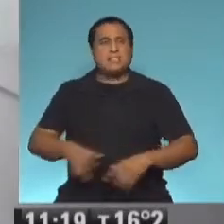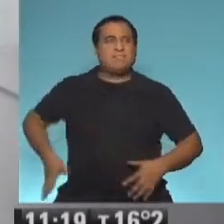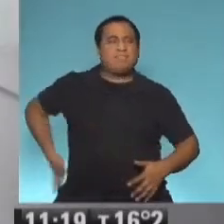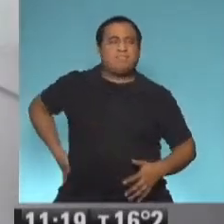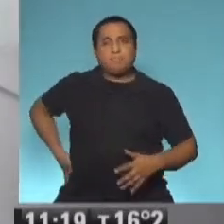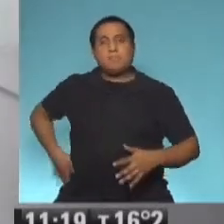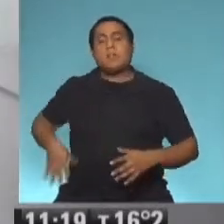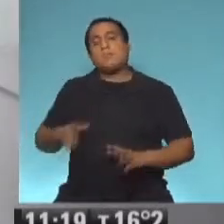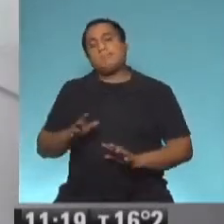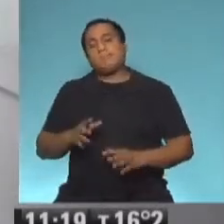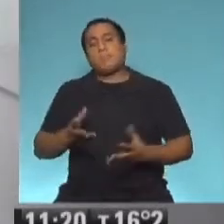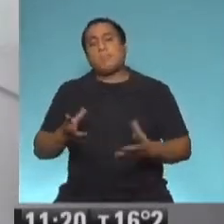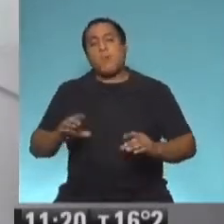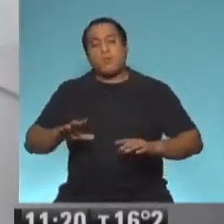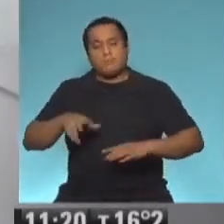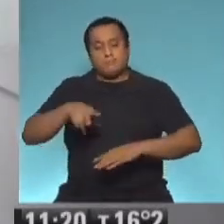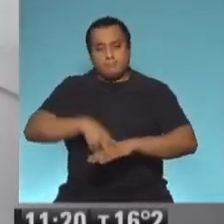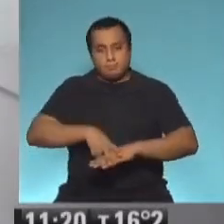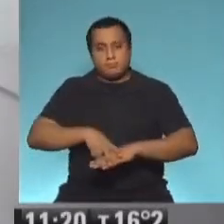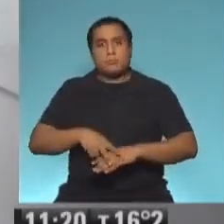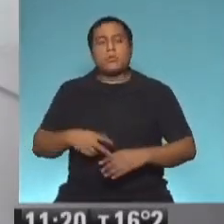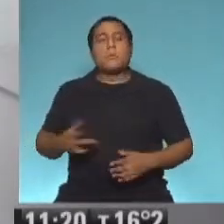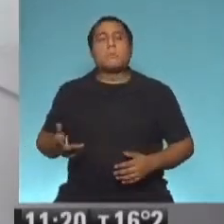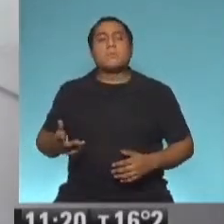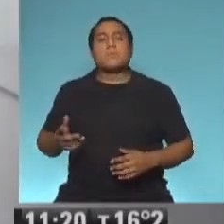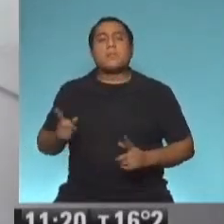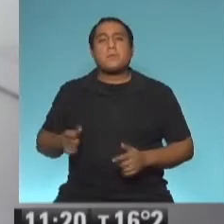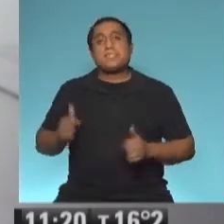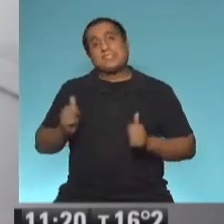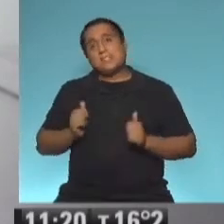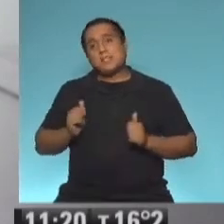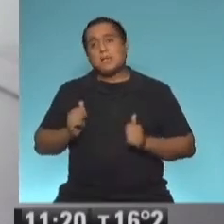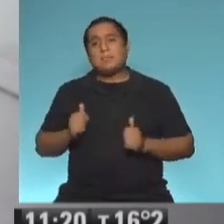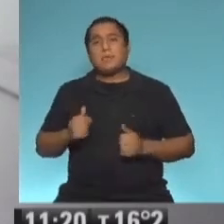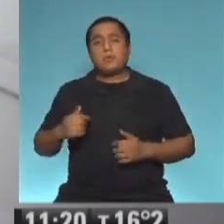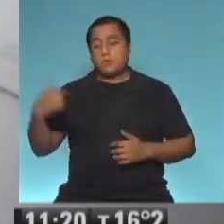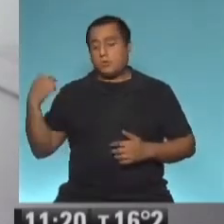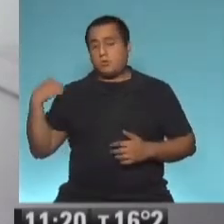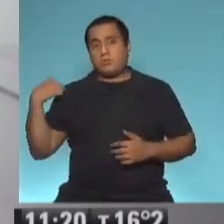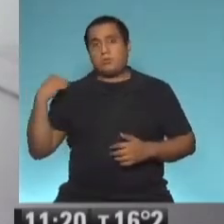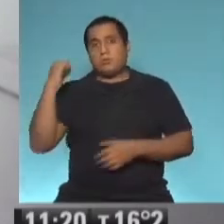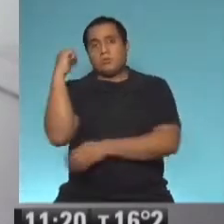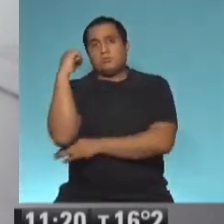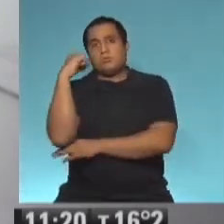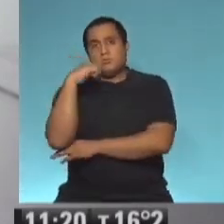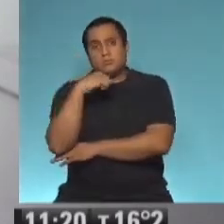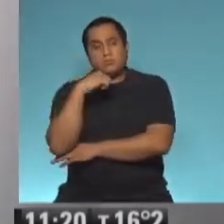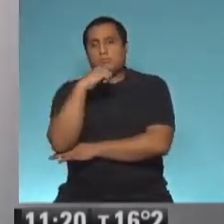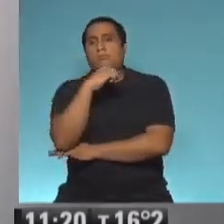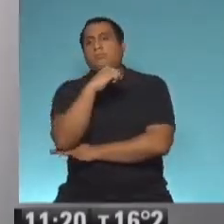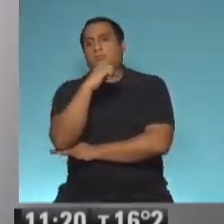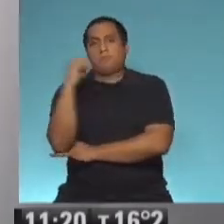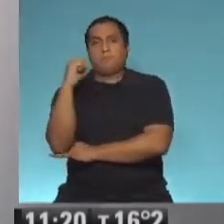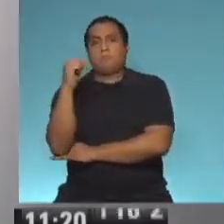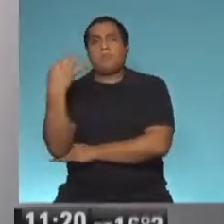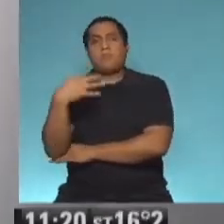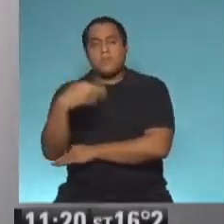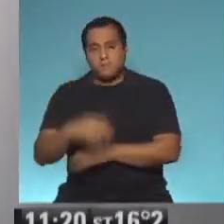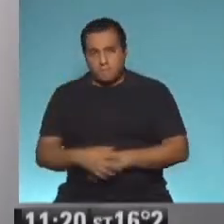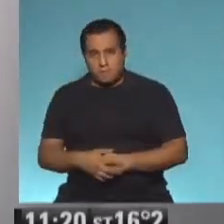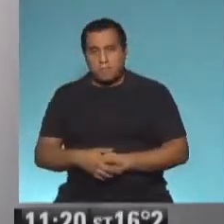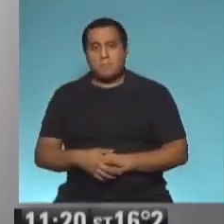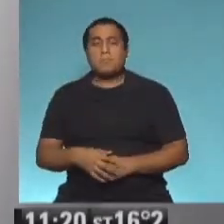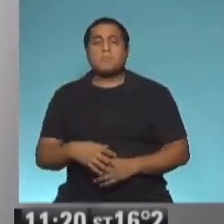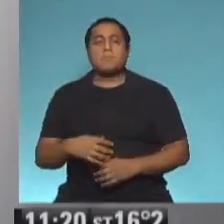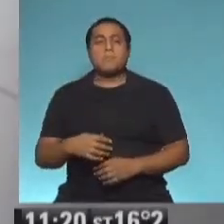Lo que no debes hacer es dejar que tu columna se flexione y pierdas la alineación de tu columna y tu cuerpo. Cuando logres y sientas